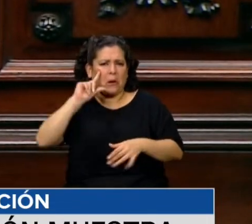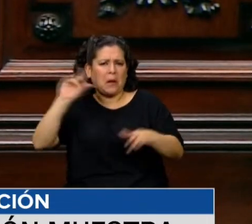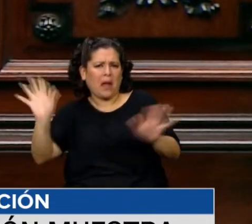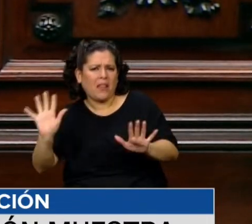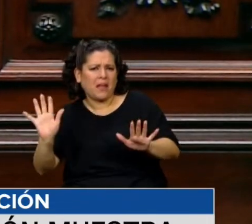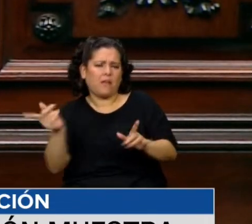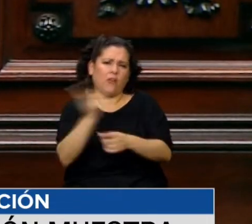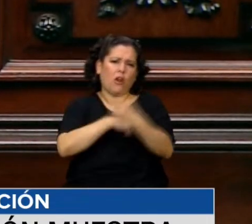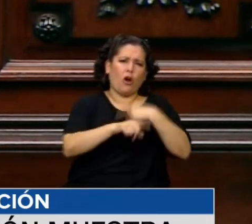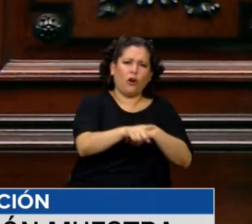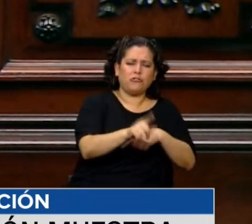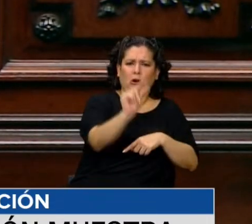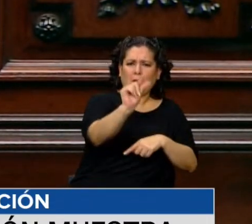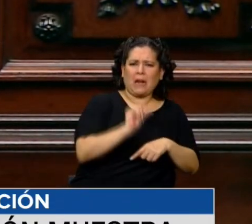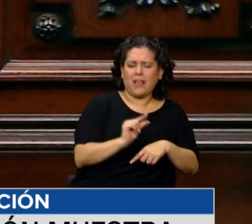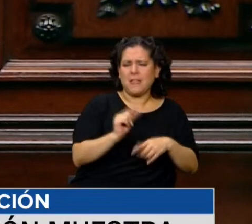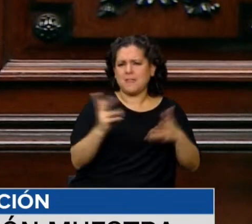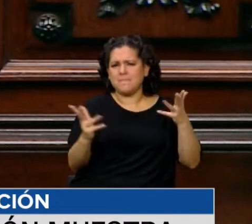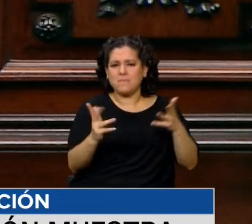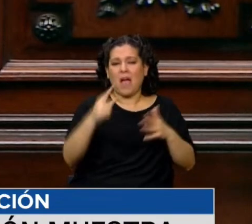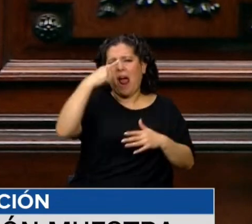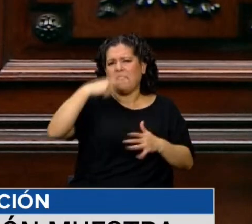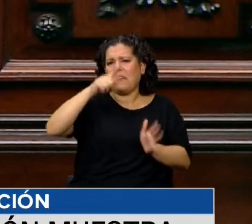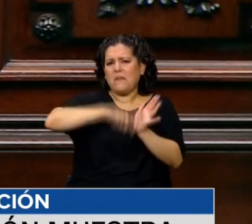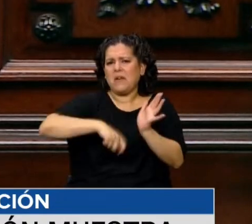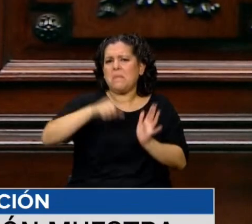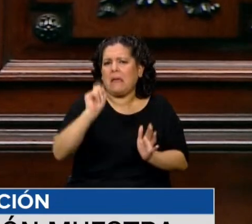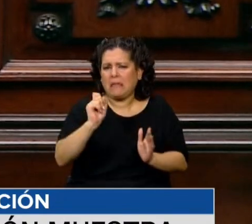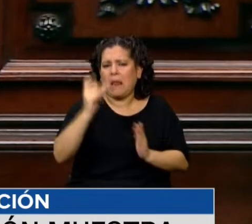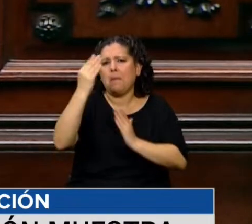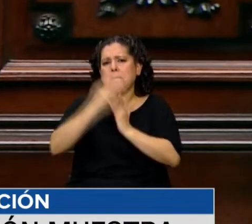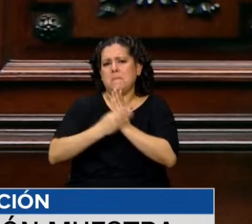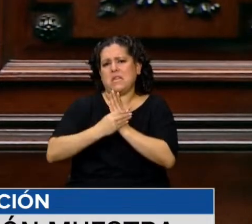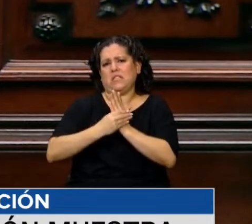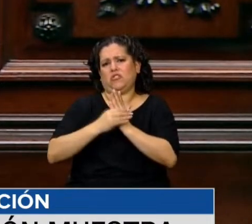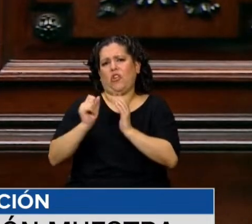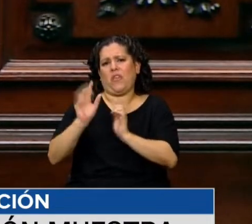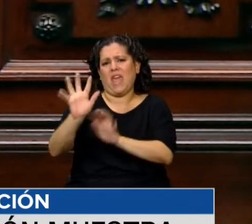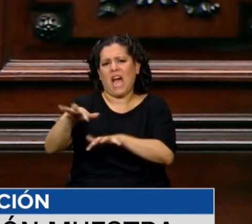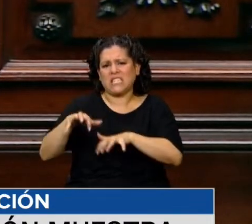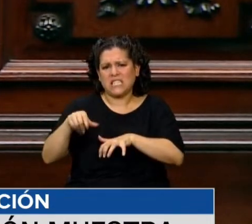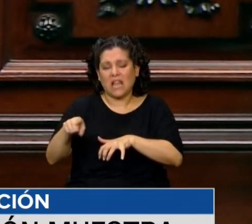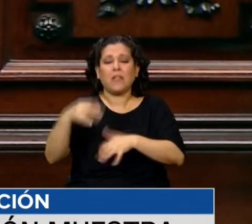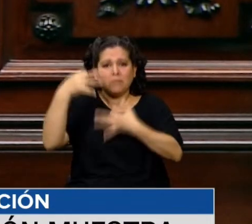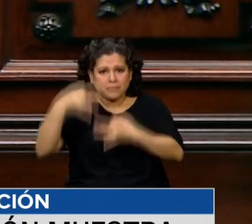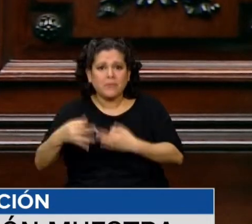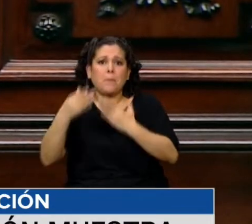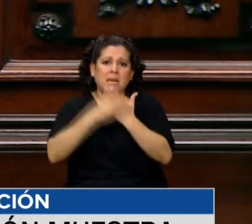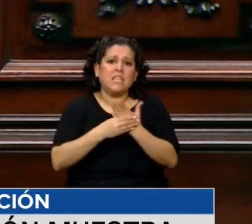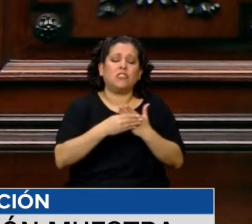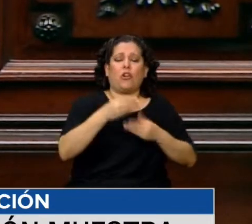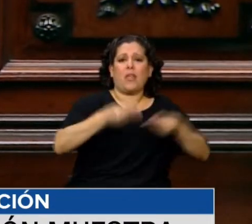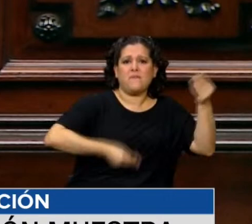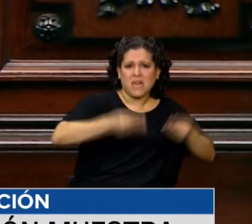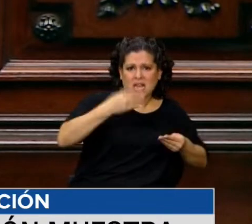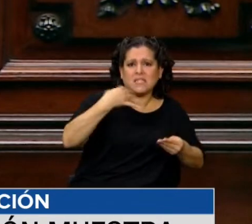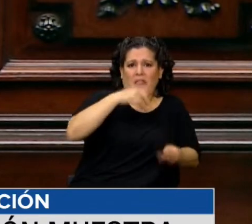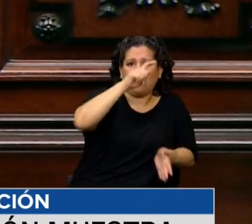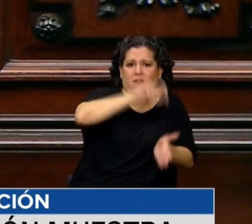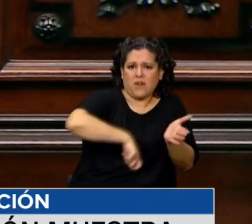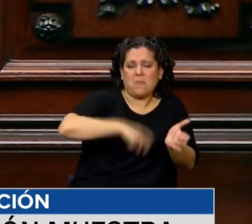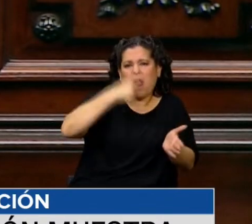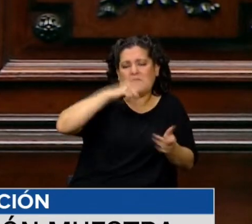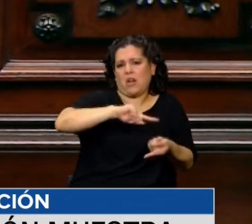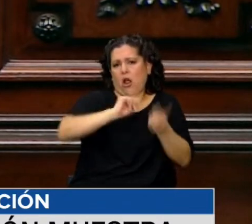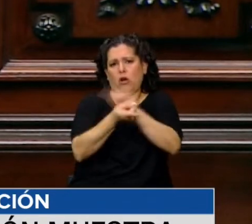stand-by. Lo terminó firmando el ministro de Hacienda cuando tendría que haberlo firmado el ministro de Finanzas. En ese momento, después